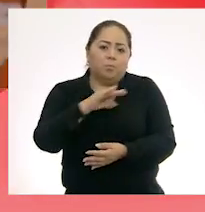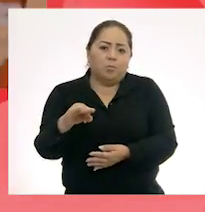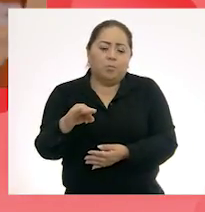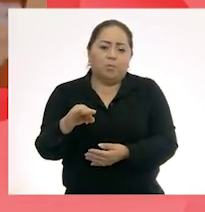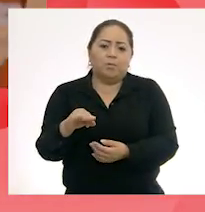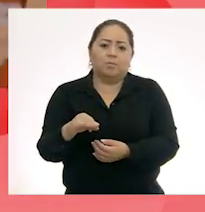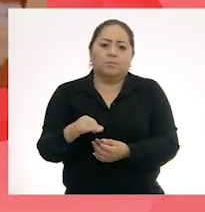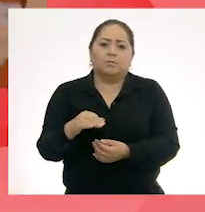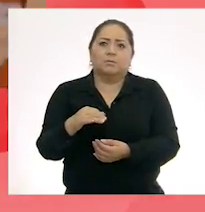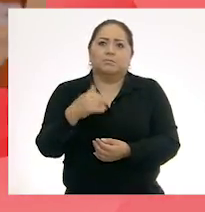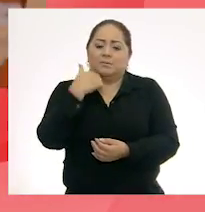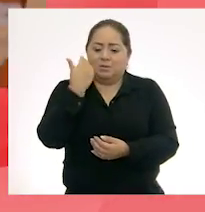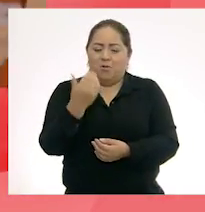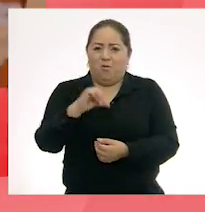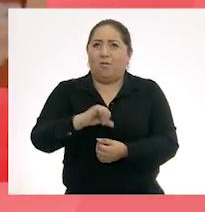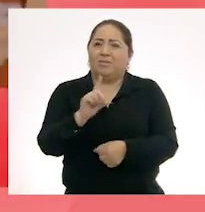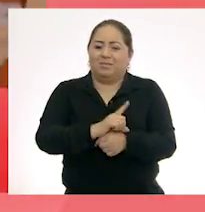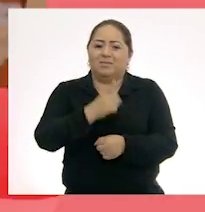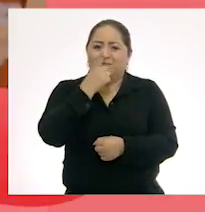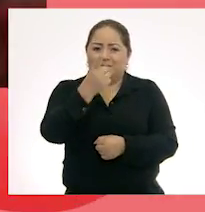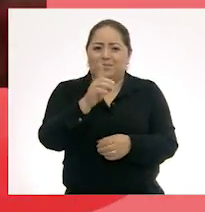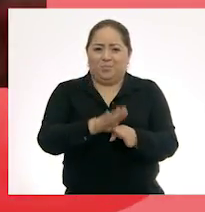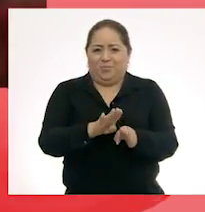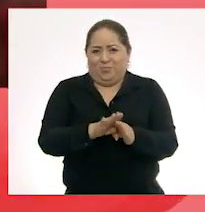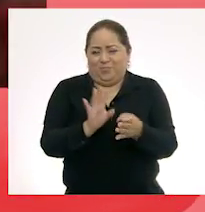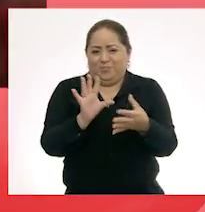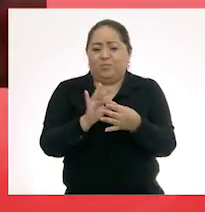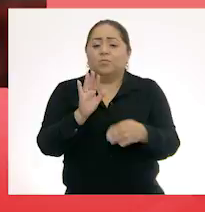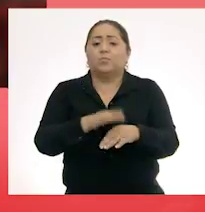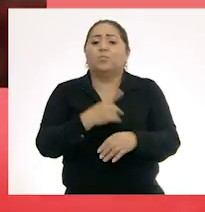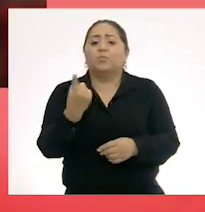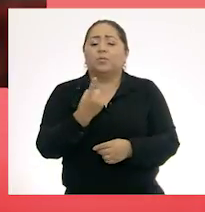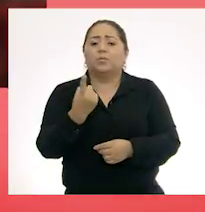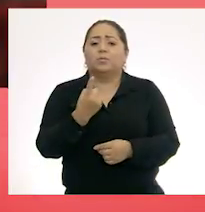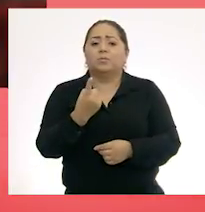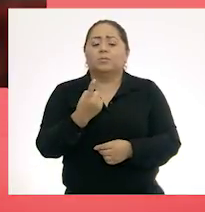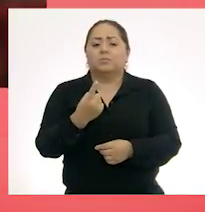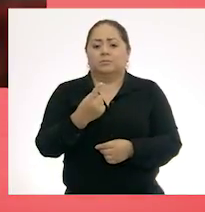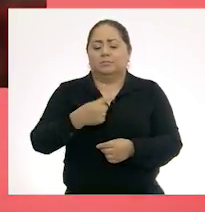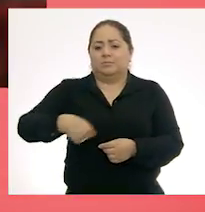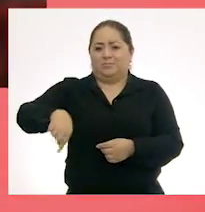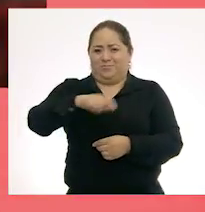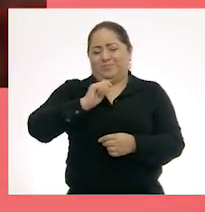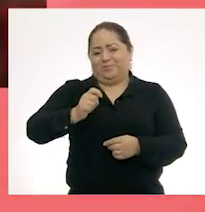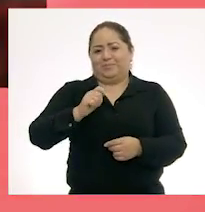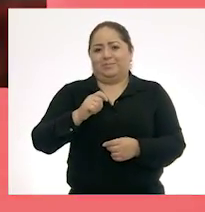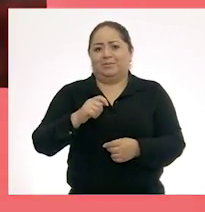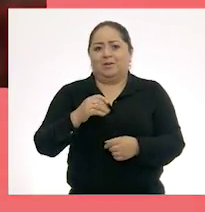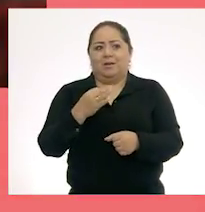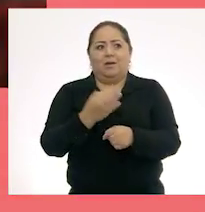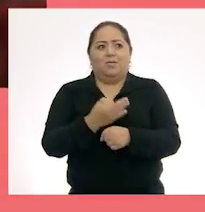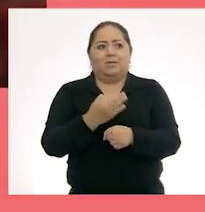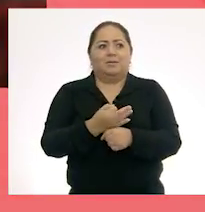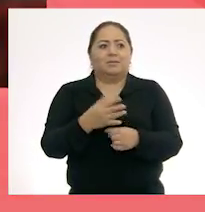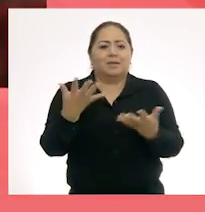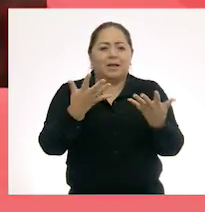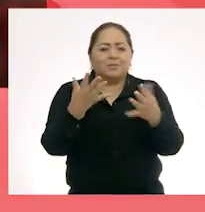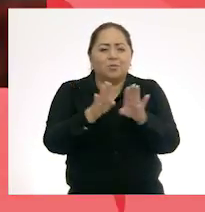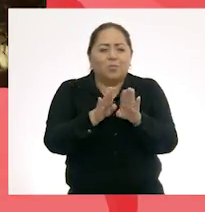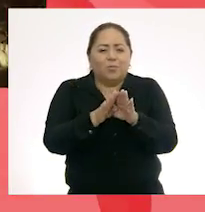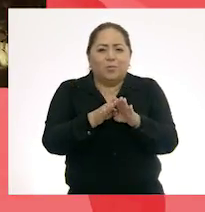probablemente, sí puedo decir hoy en día, secreto, porque nosotros estamos justo creando